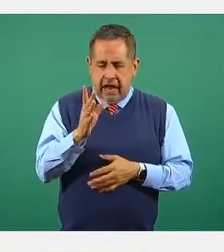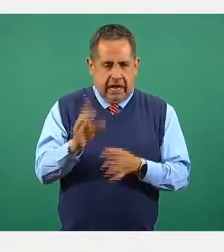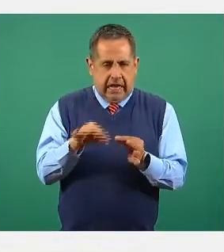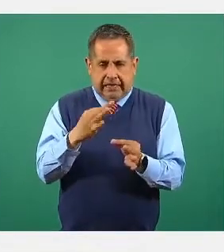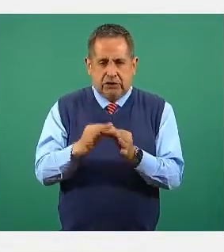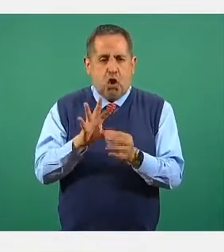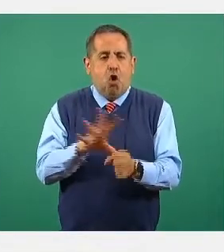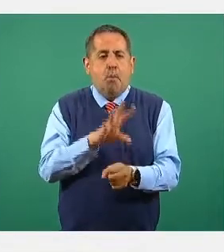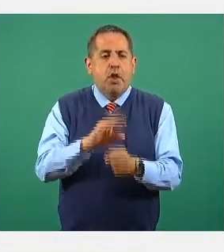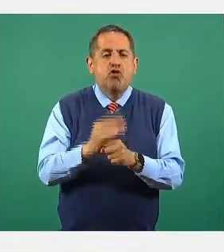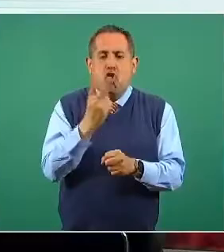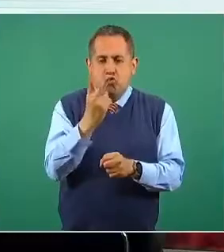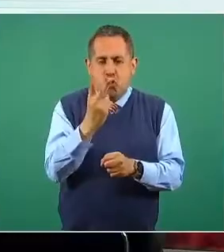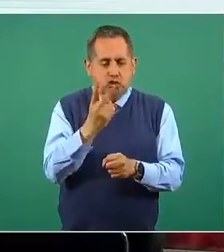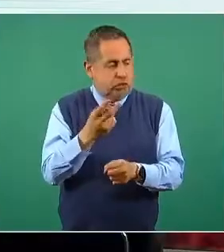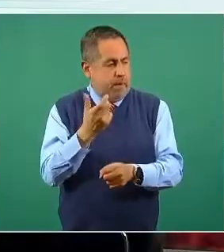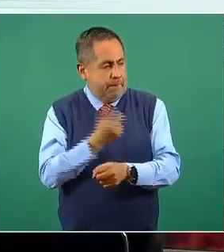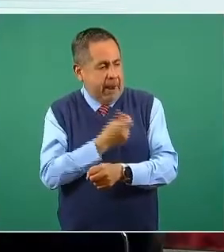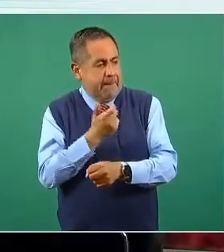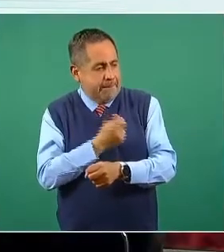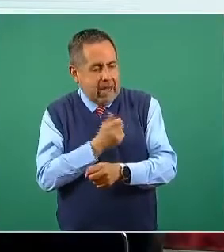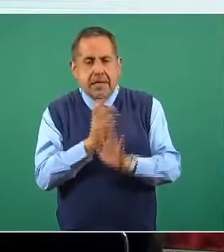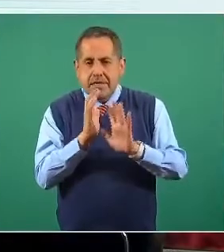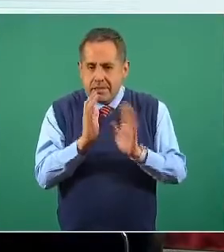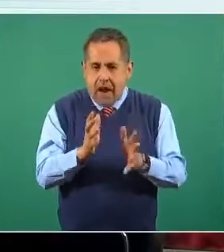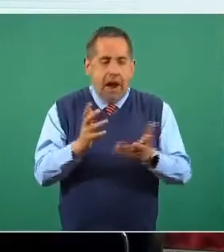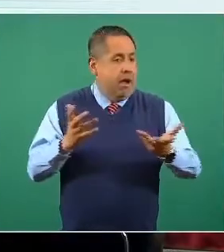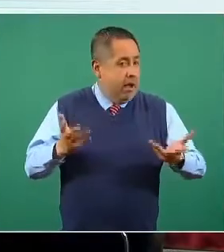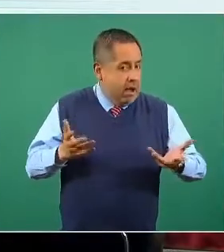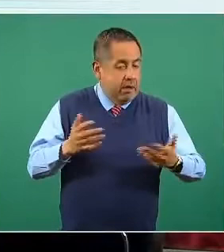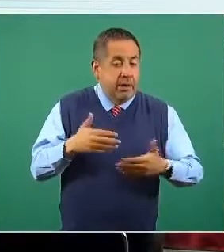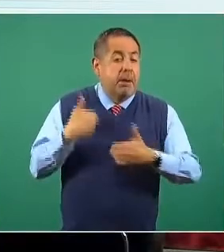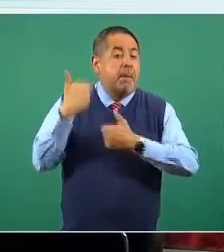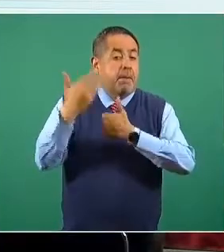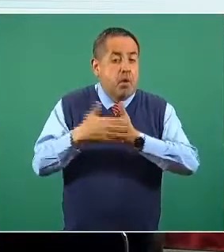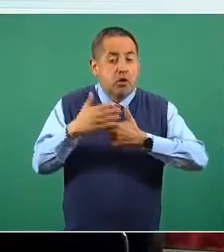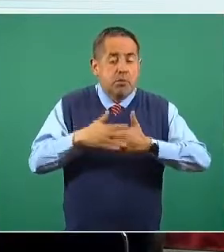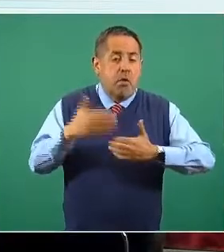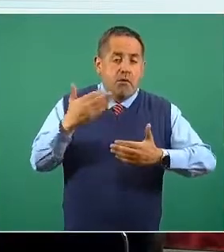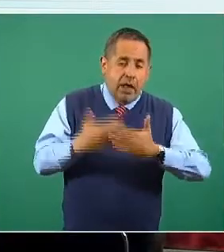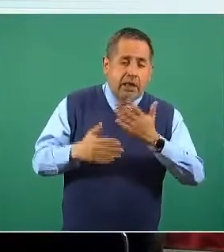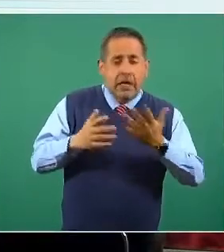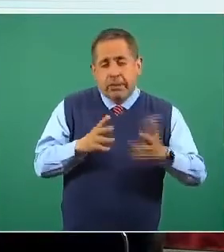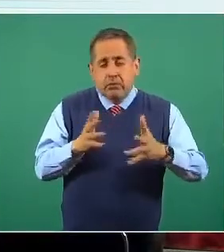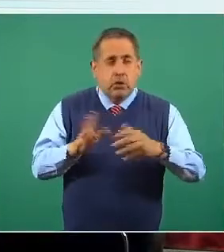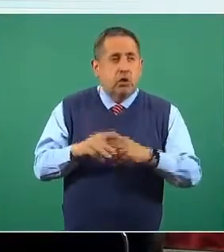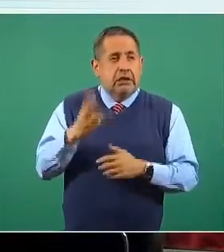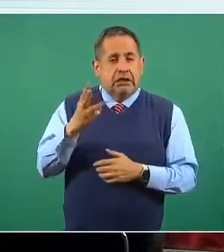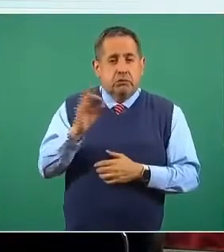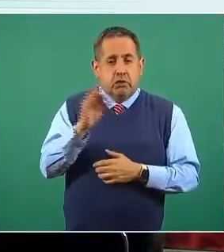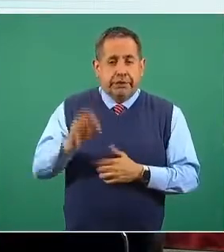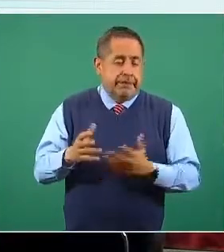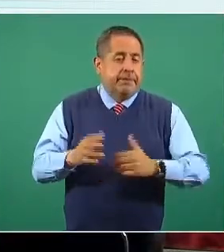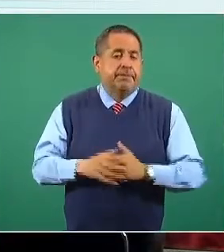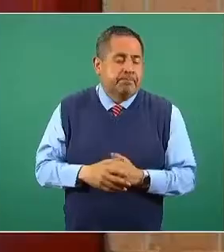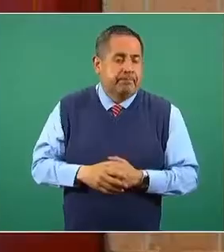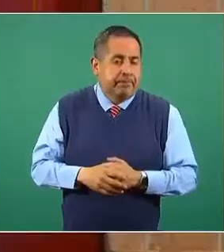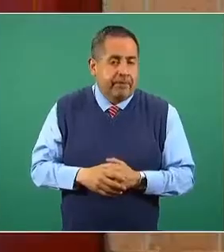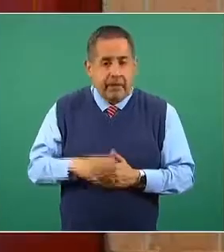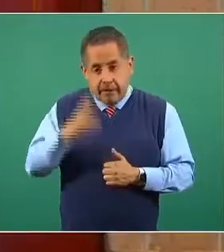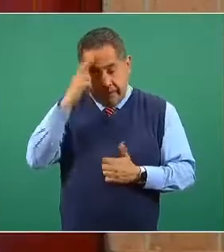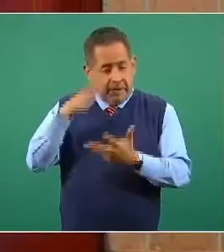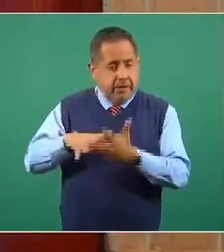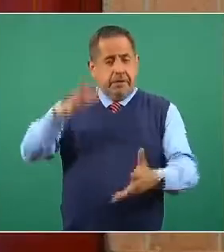la segunda dosis, y para efectos entonces del avance de la segunda dosis es un 3%. Recordemos que la gran mayoría